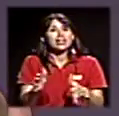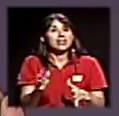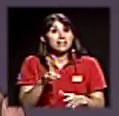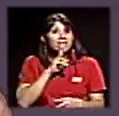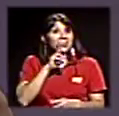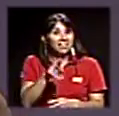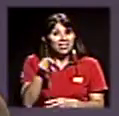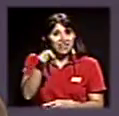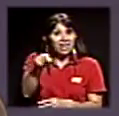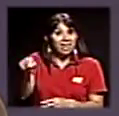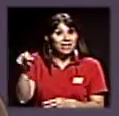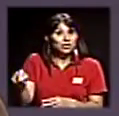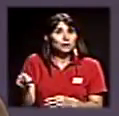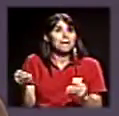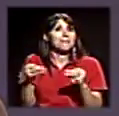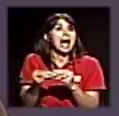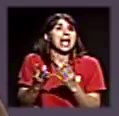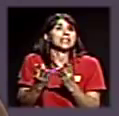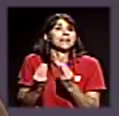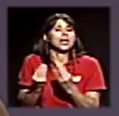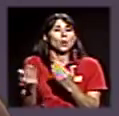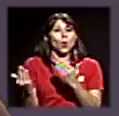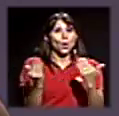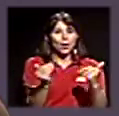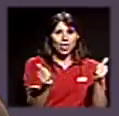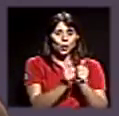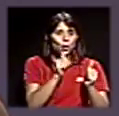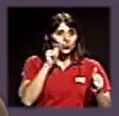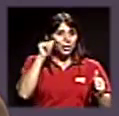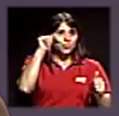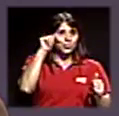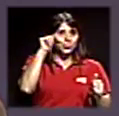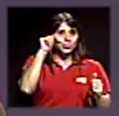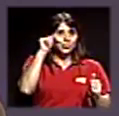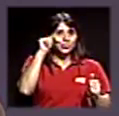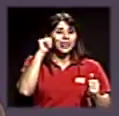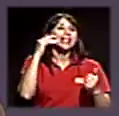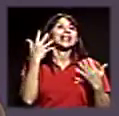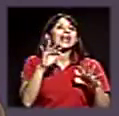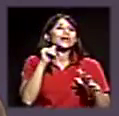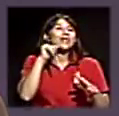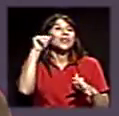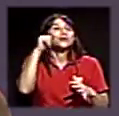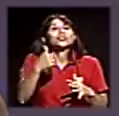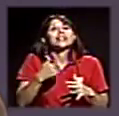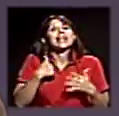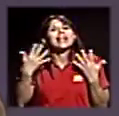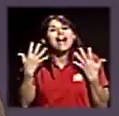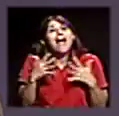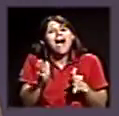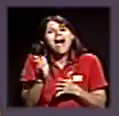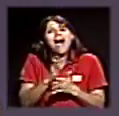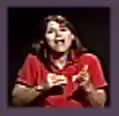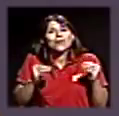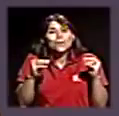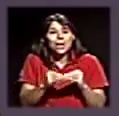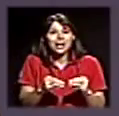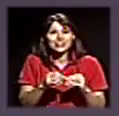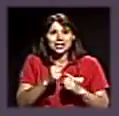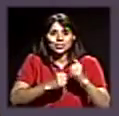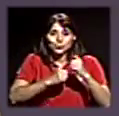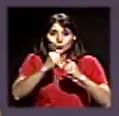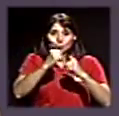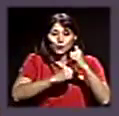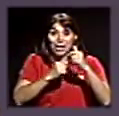más miedo ellos que los adultos, que por lo menos tienen algo más de estructura. Entonces, tener a alguien